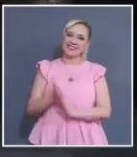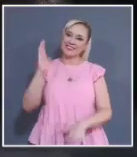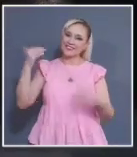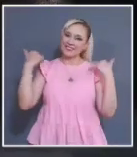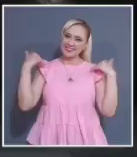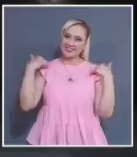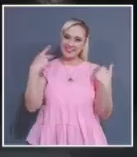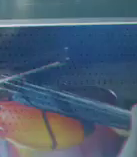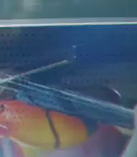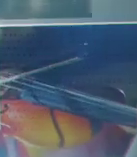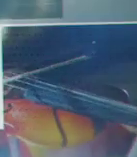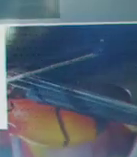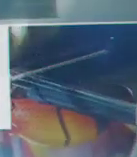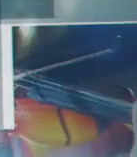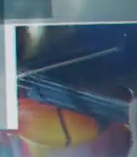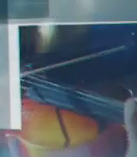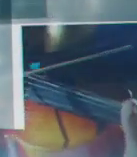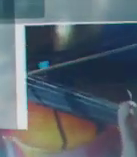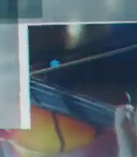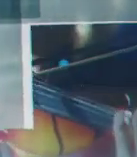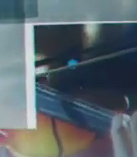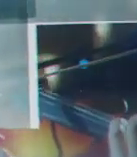presenta.